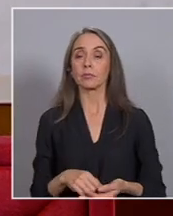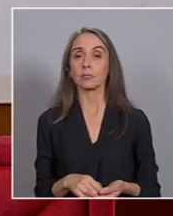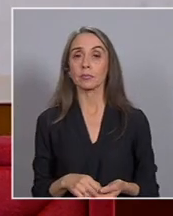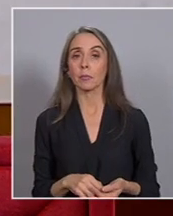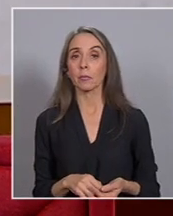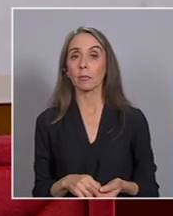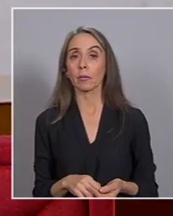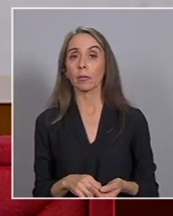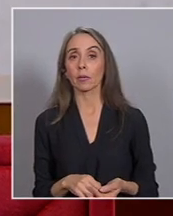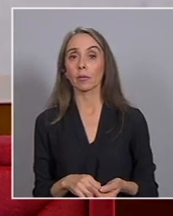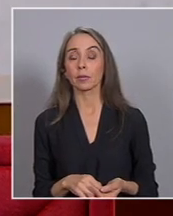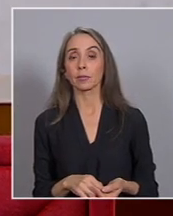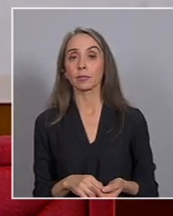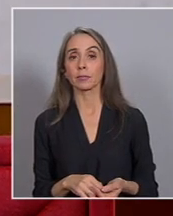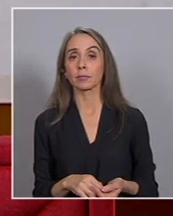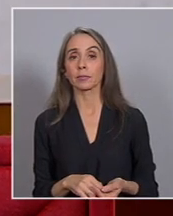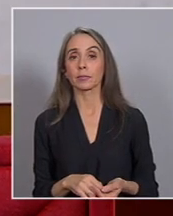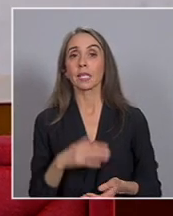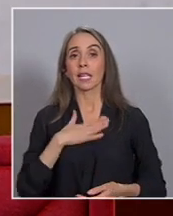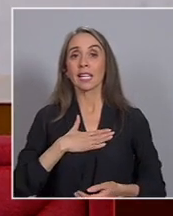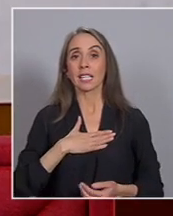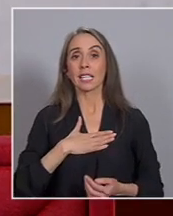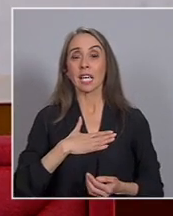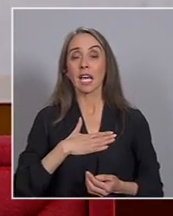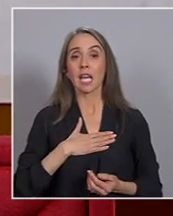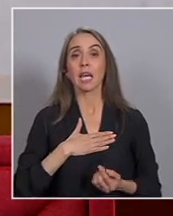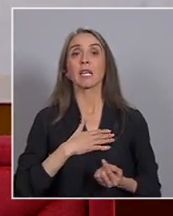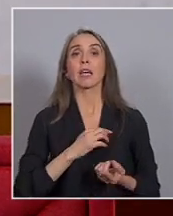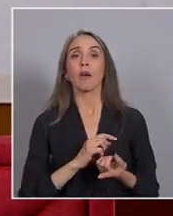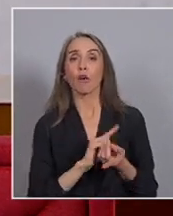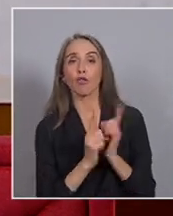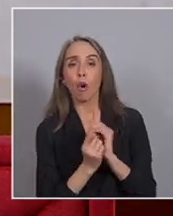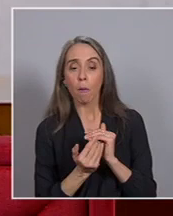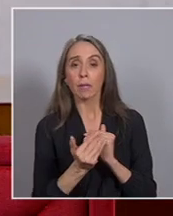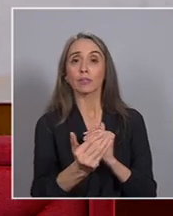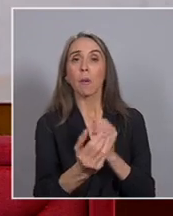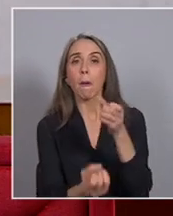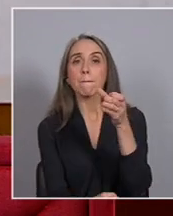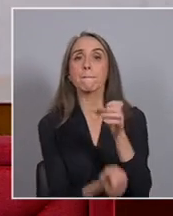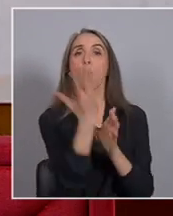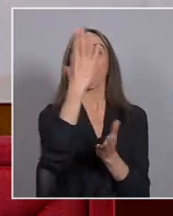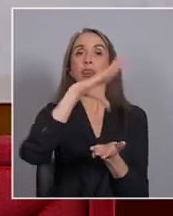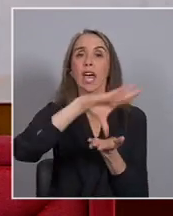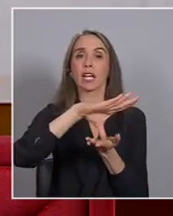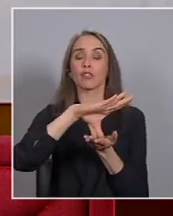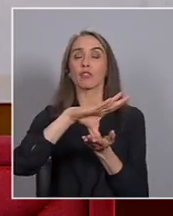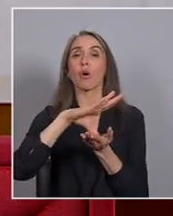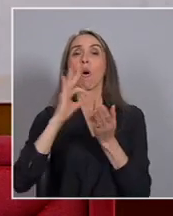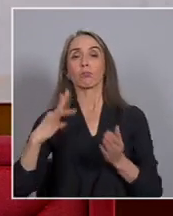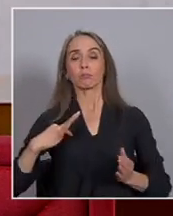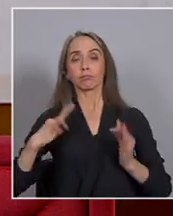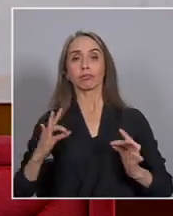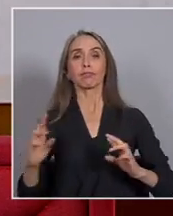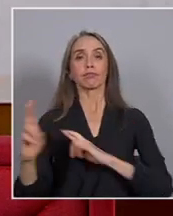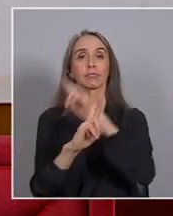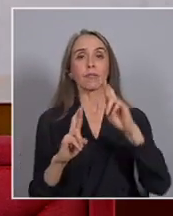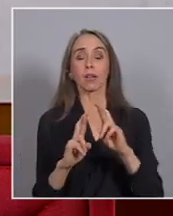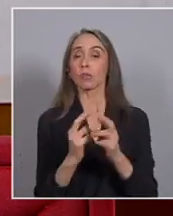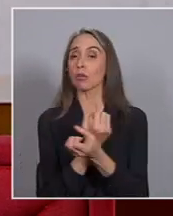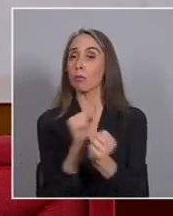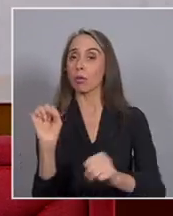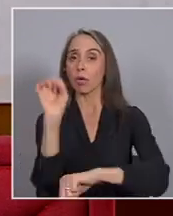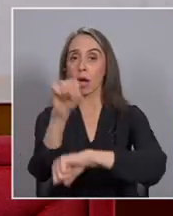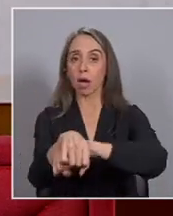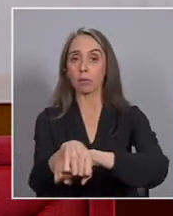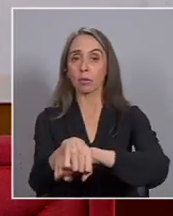que pretende ser moderno y civilizado, no es aceptable